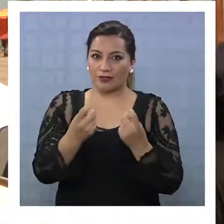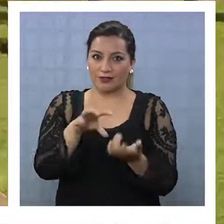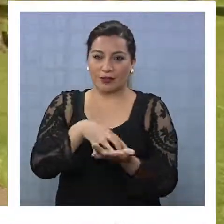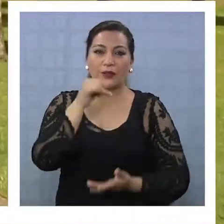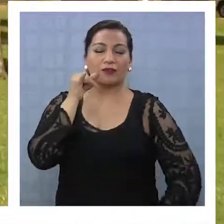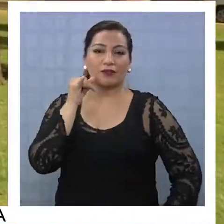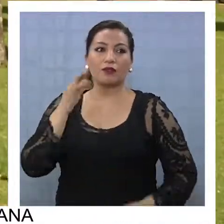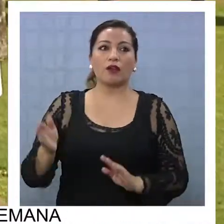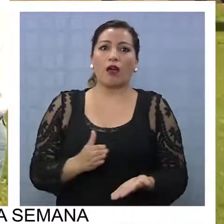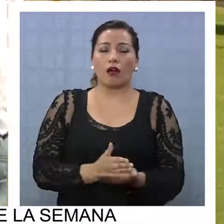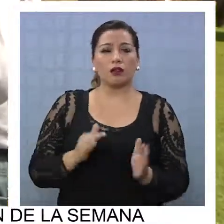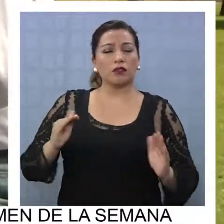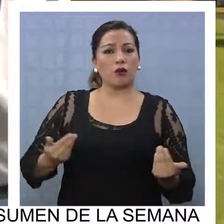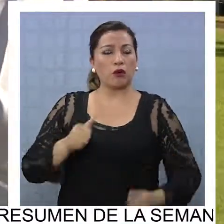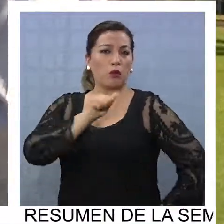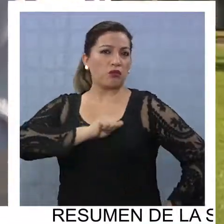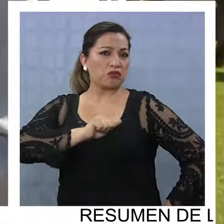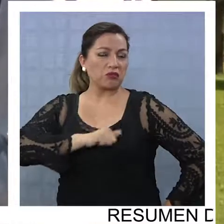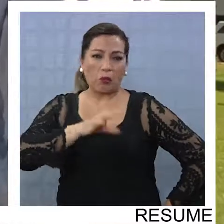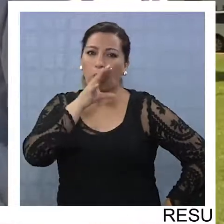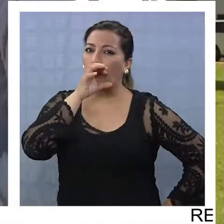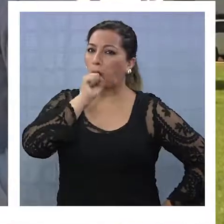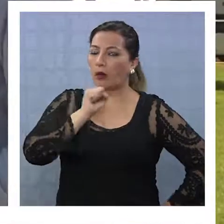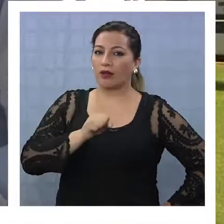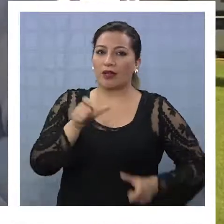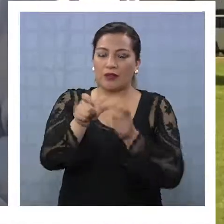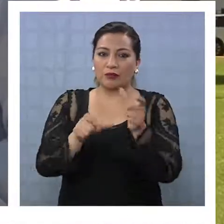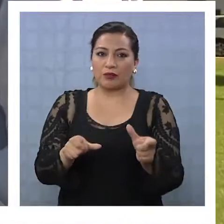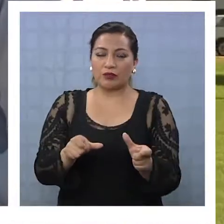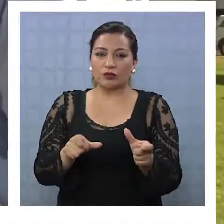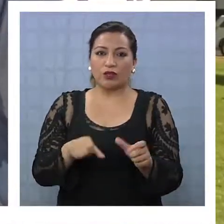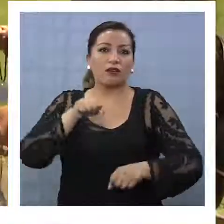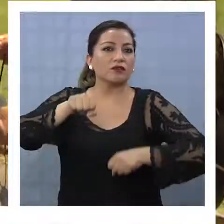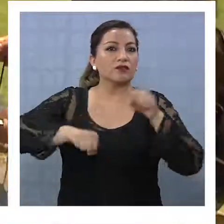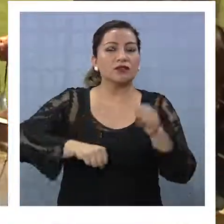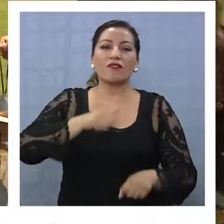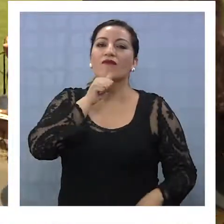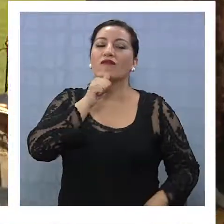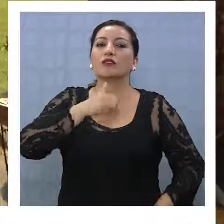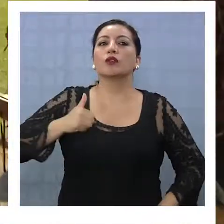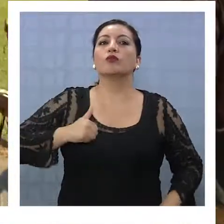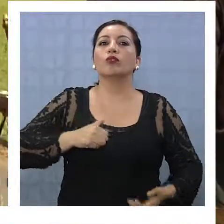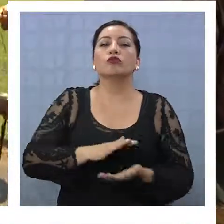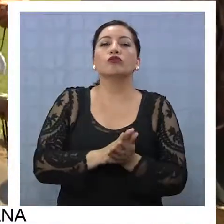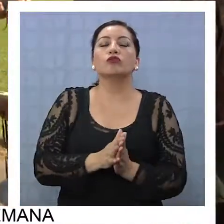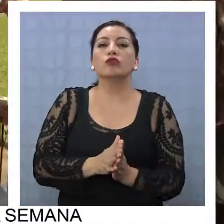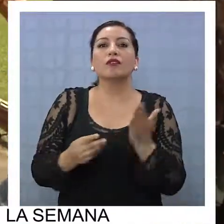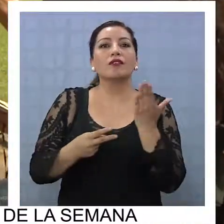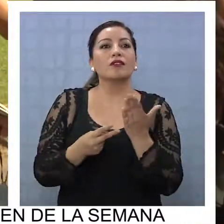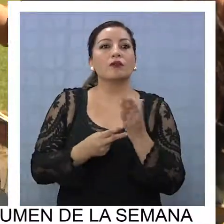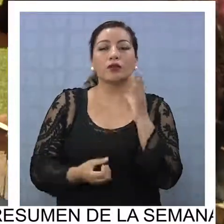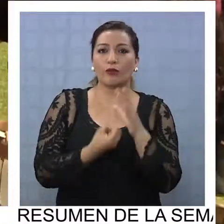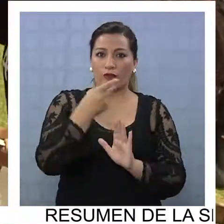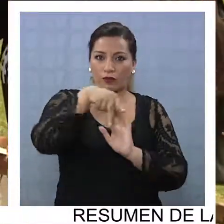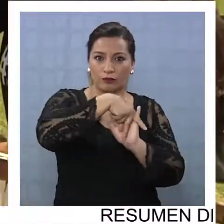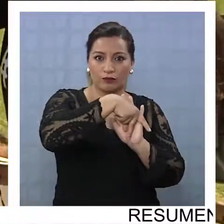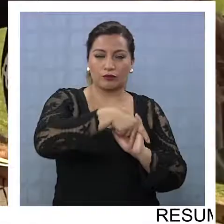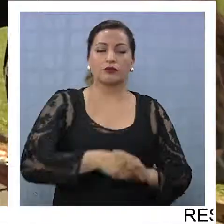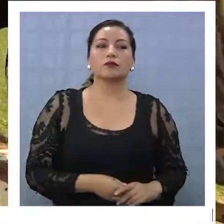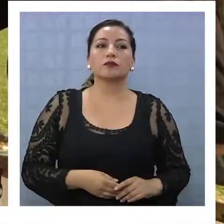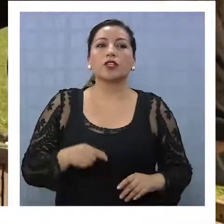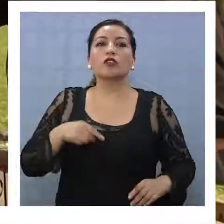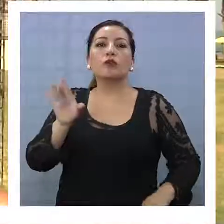necesitamos en ciudad. Hasta el momento había una actitud de tolerancia hacia los ciclistas que no han cumplido con el equipamiento requerido por la nueva